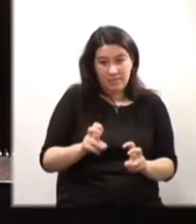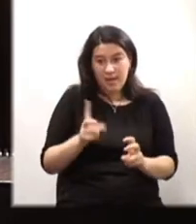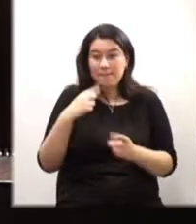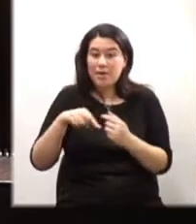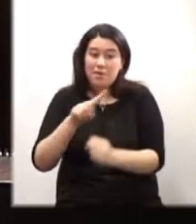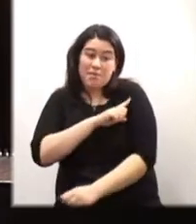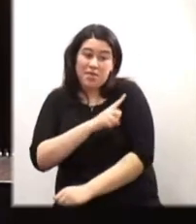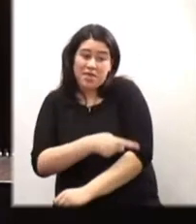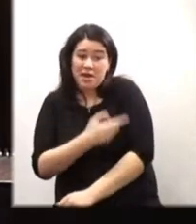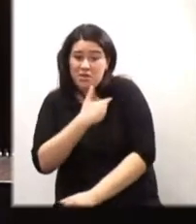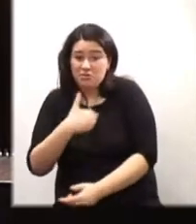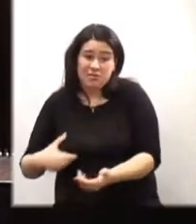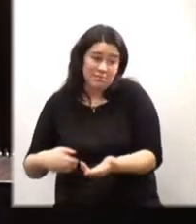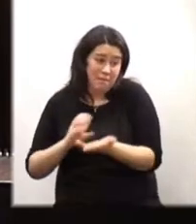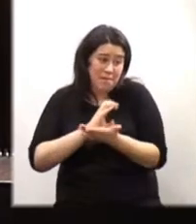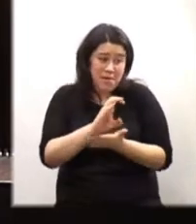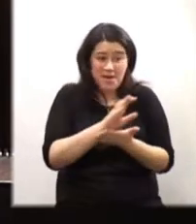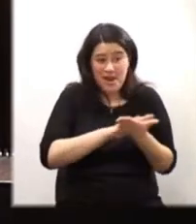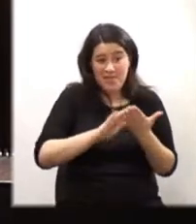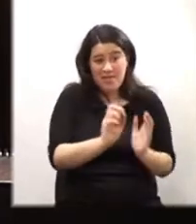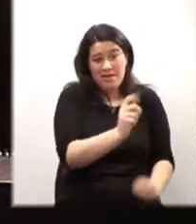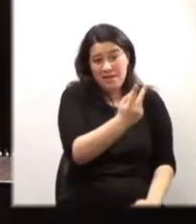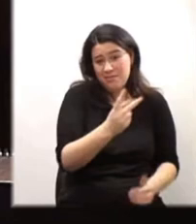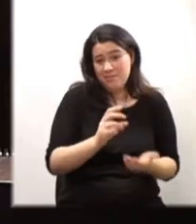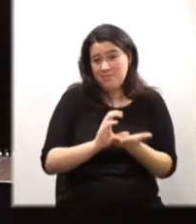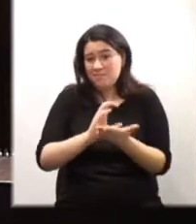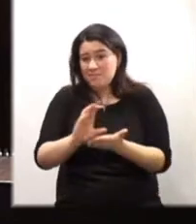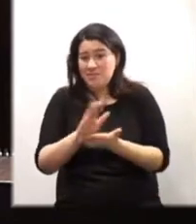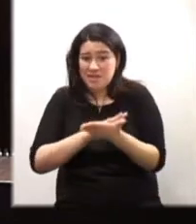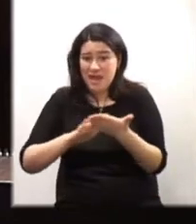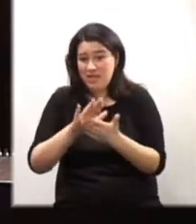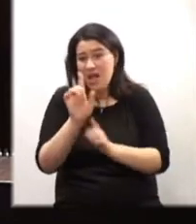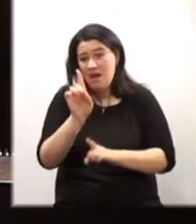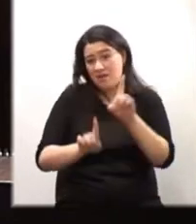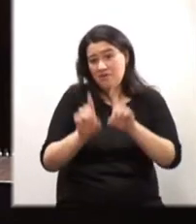mango a la universidad, no le manda un mango a la ANEP, no le manda un peso